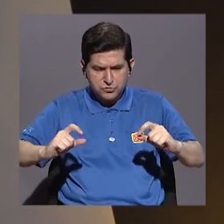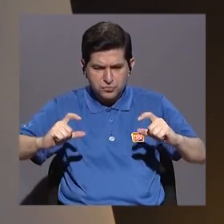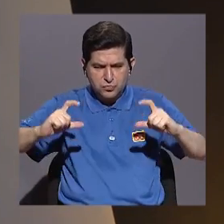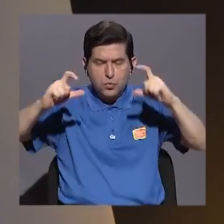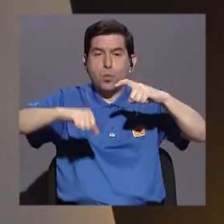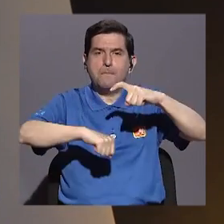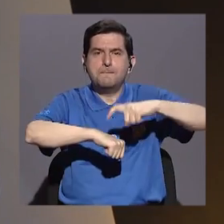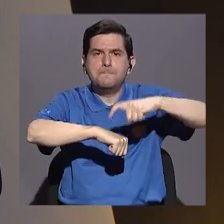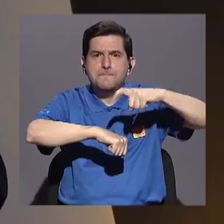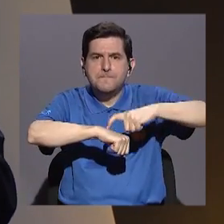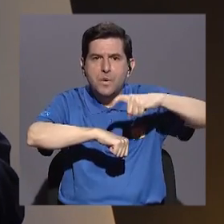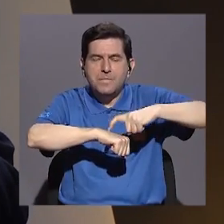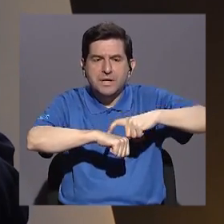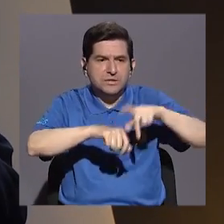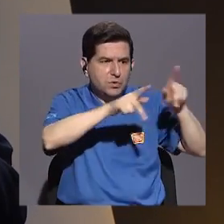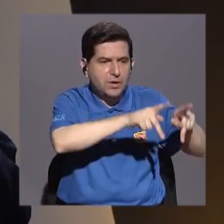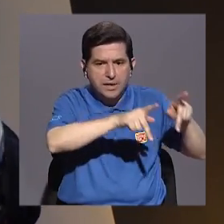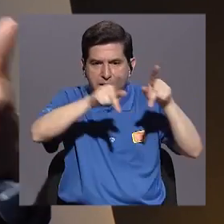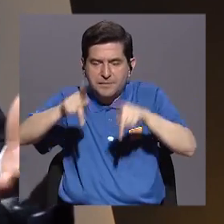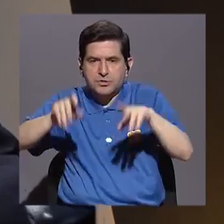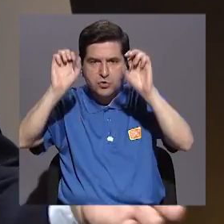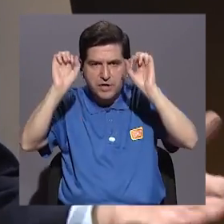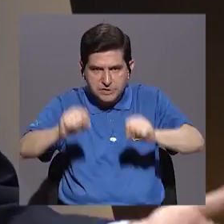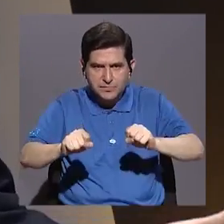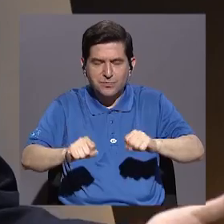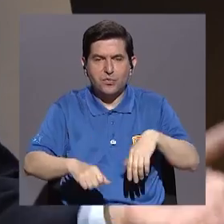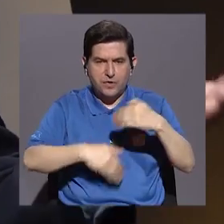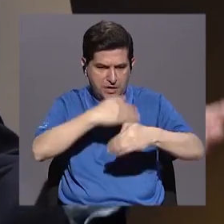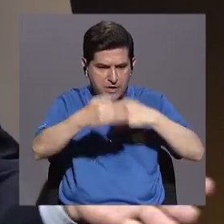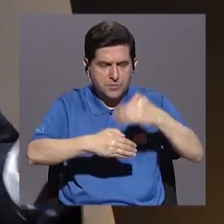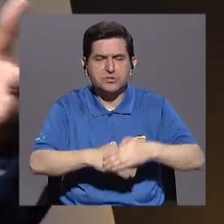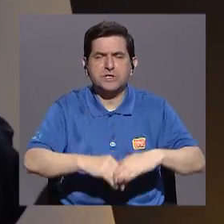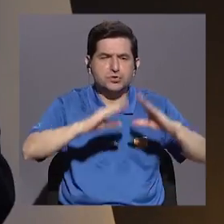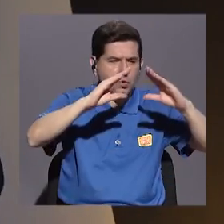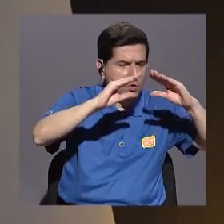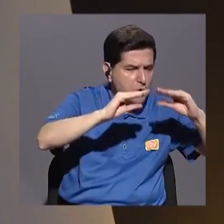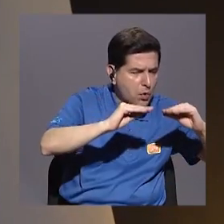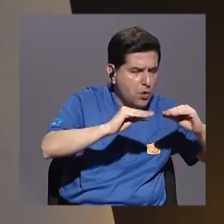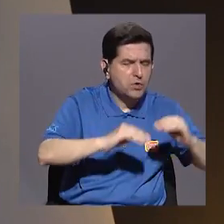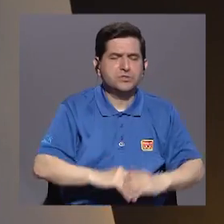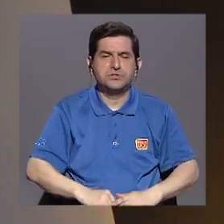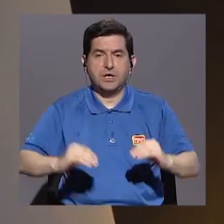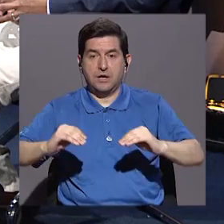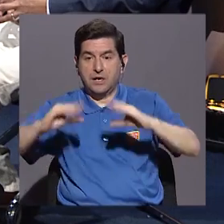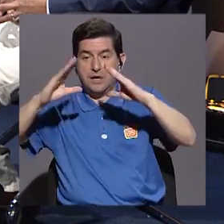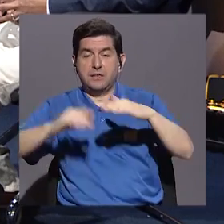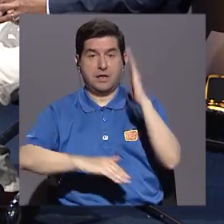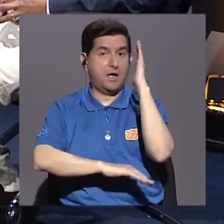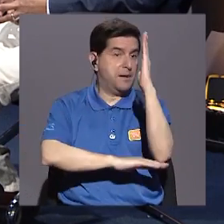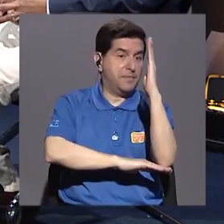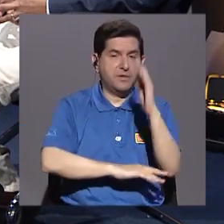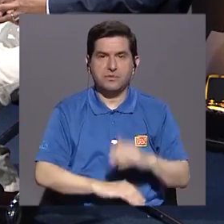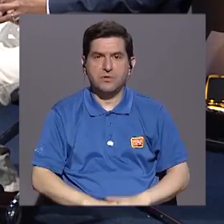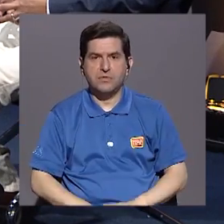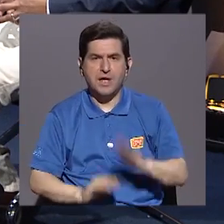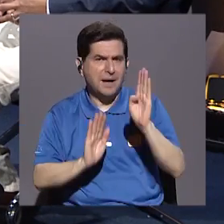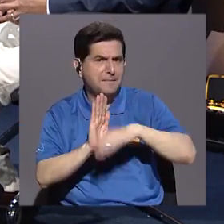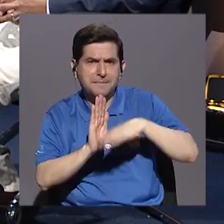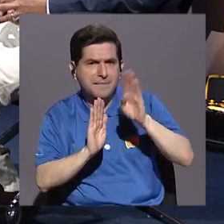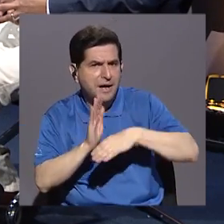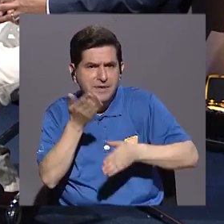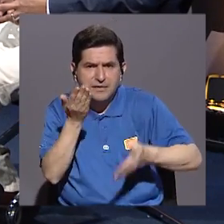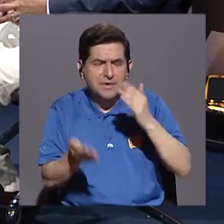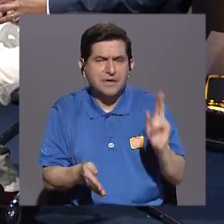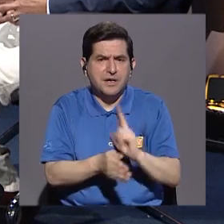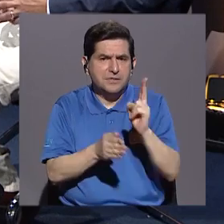digamos cuando la gente puede cargar su básico eléctricas anoche en el día al mediodía el más barato